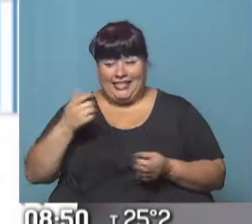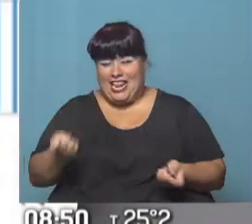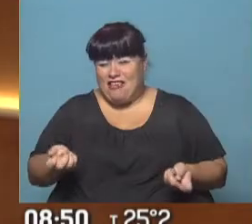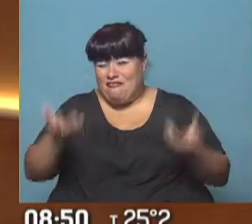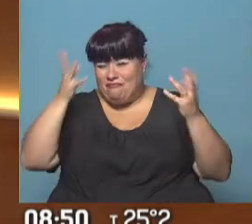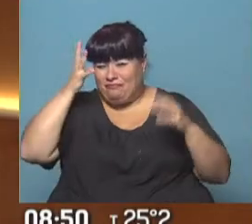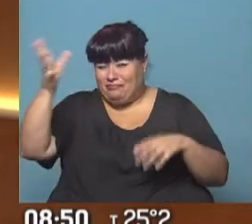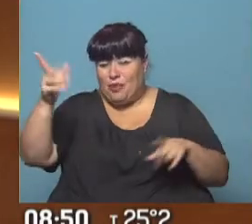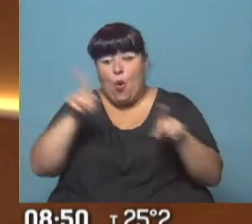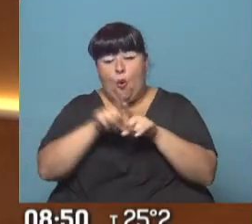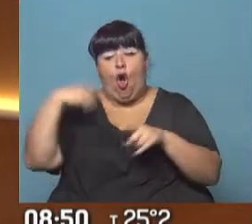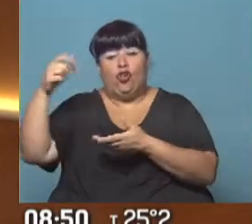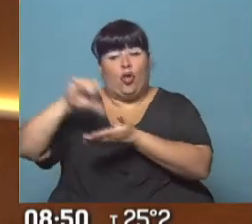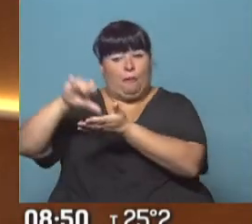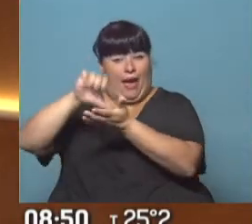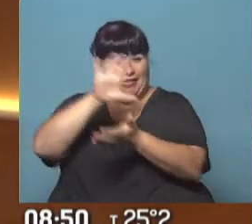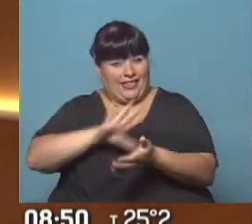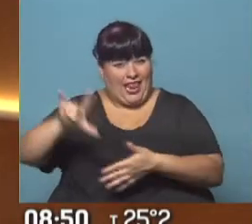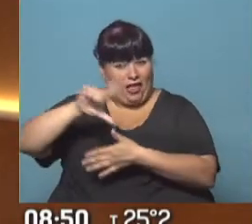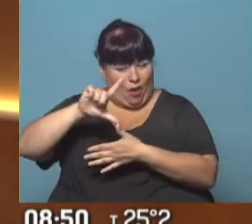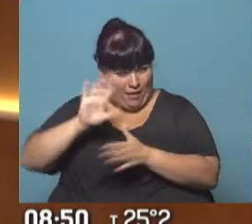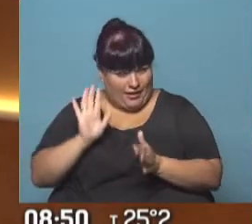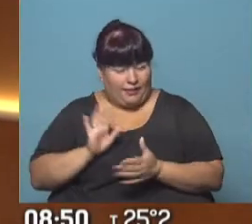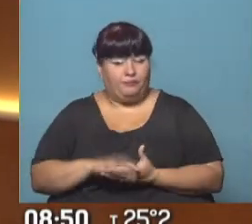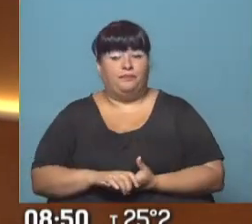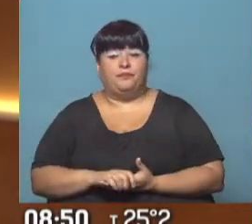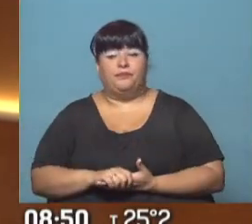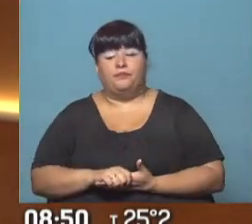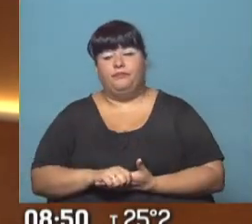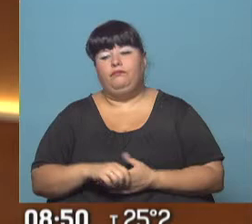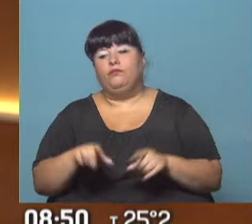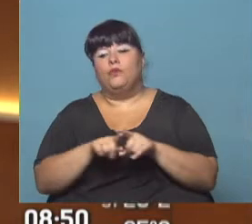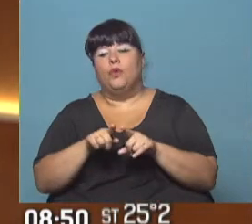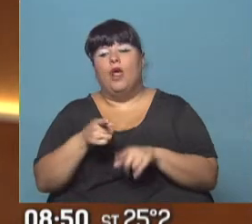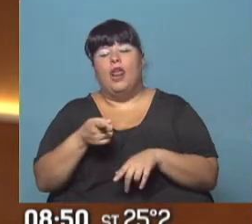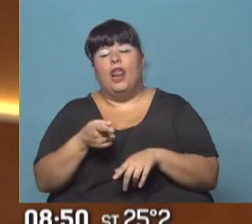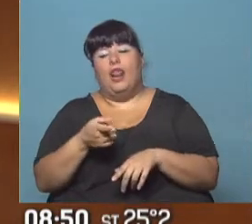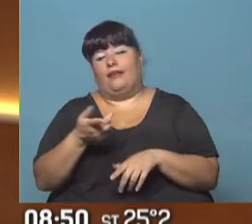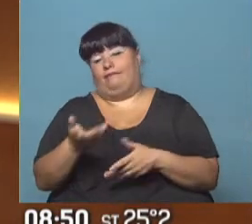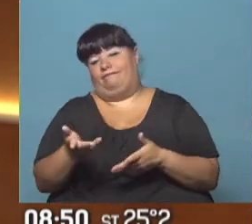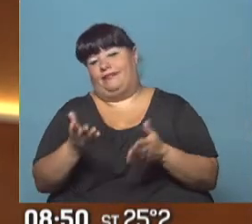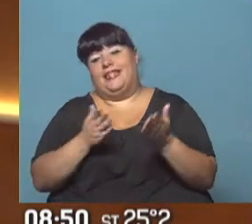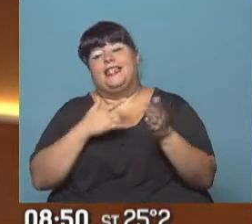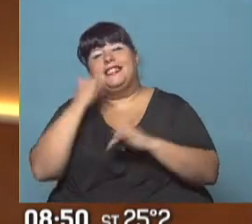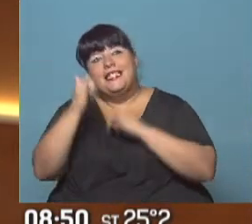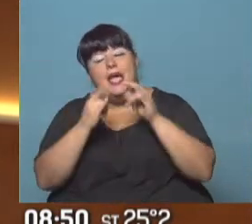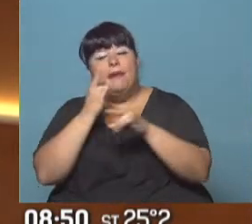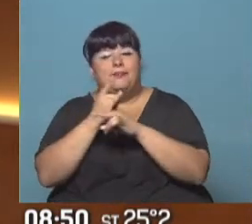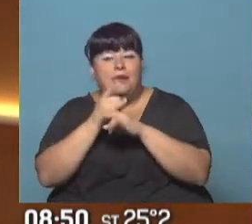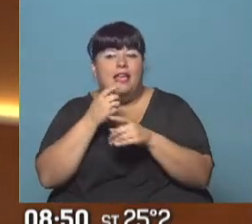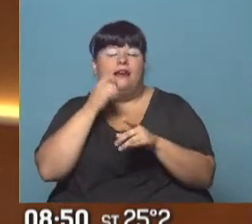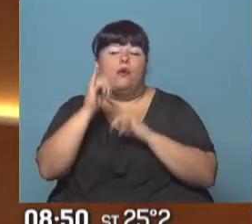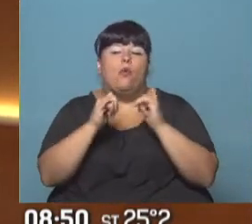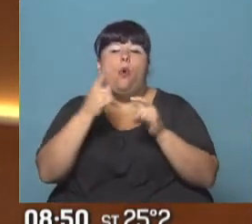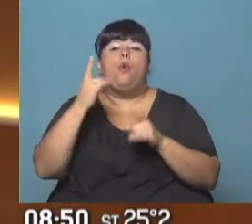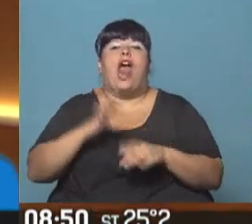hiperinflación como muchos países de la región, ¿no? Que fue, bueno, para siempre explicar en algún año